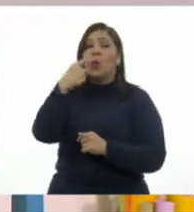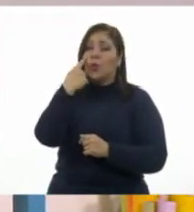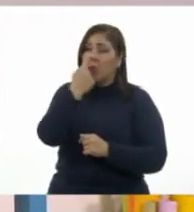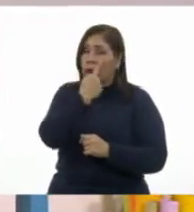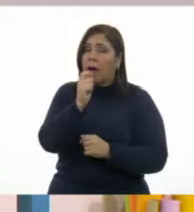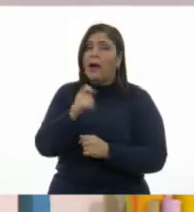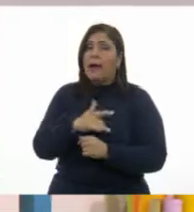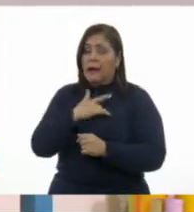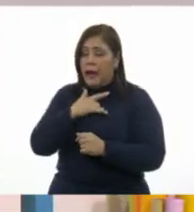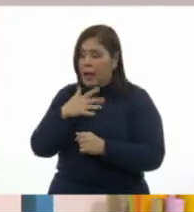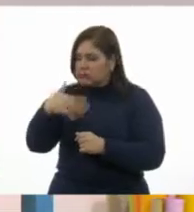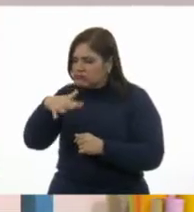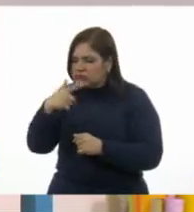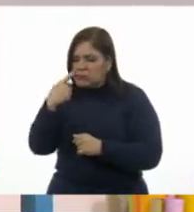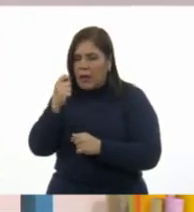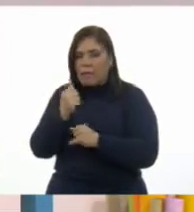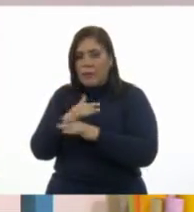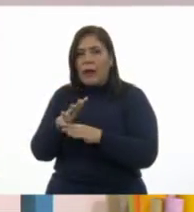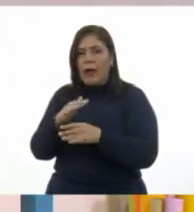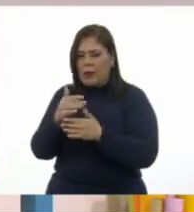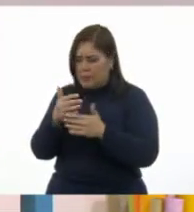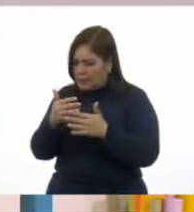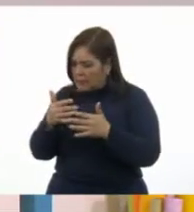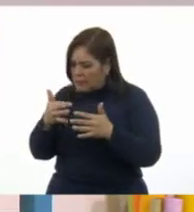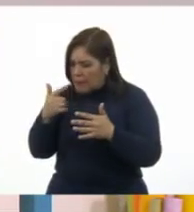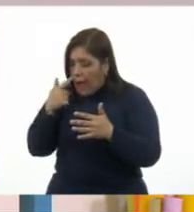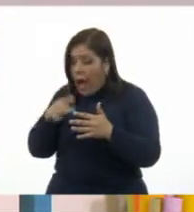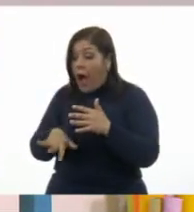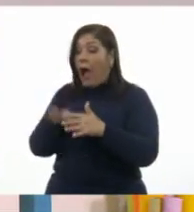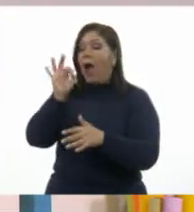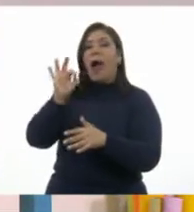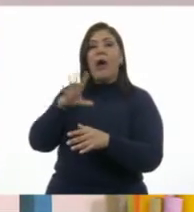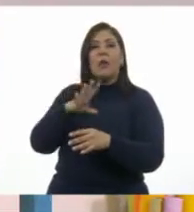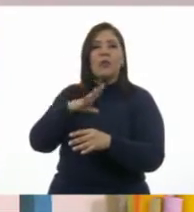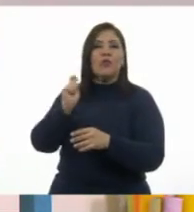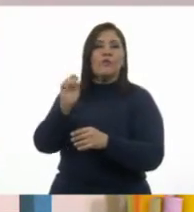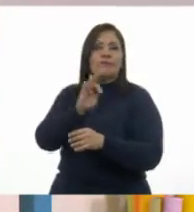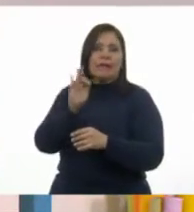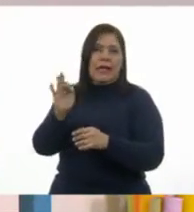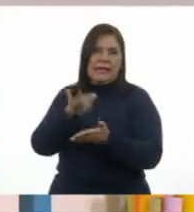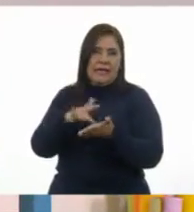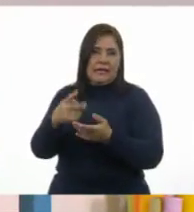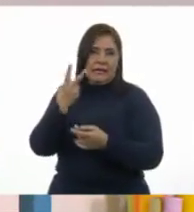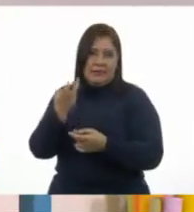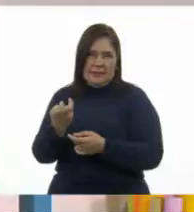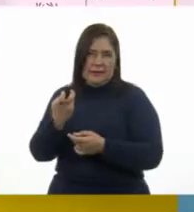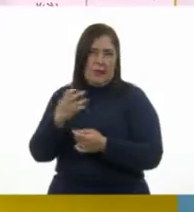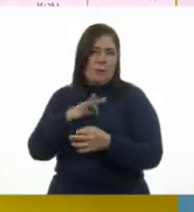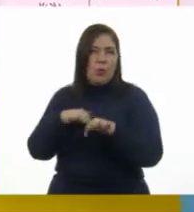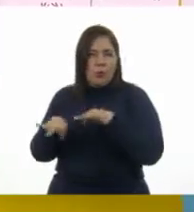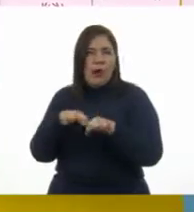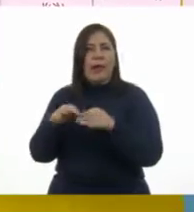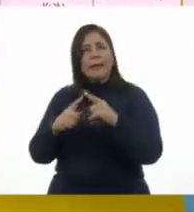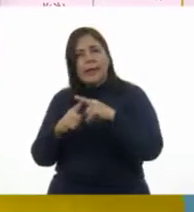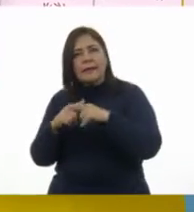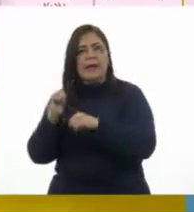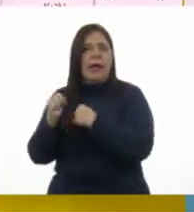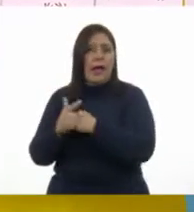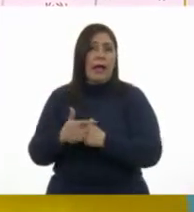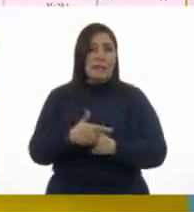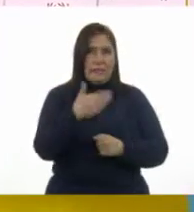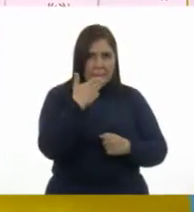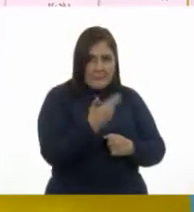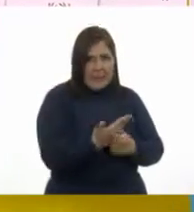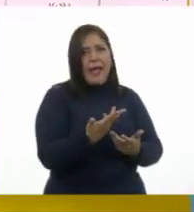la información, pues se les hará muy fácil encontrar sus trabajos. ¿Qué te parece? Muy bien, maestra.